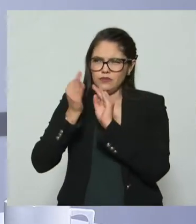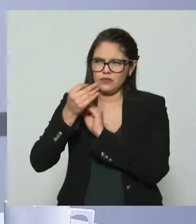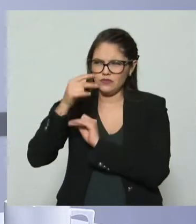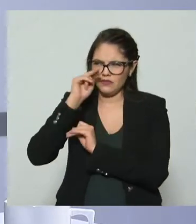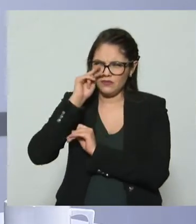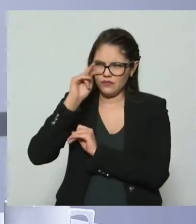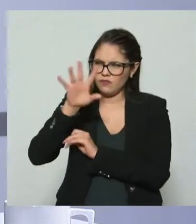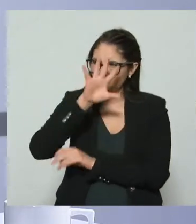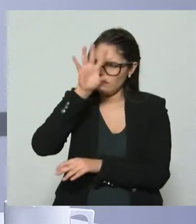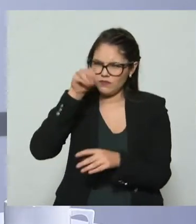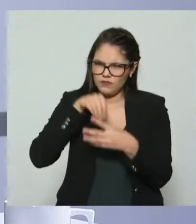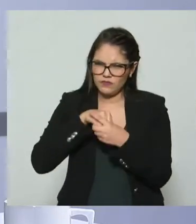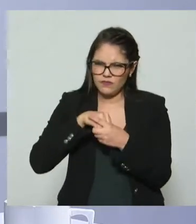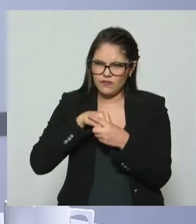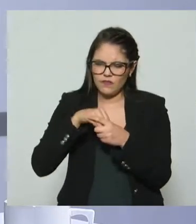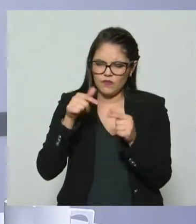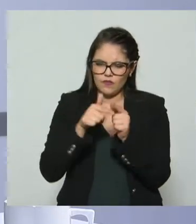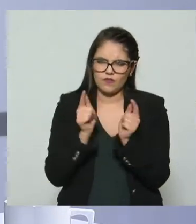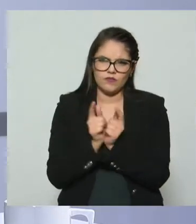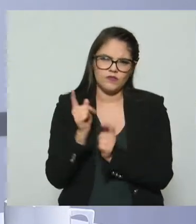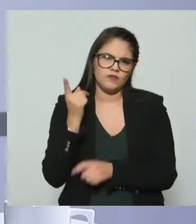partidos, todos los partidos,